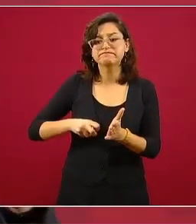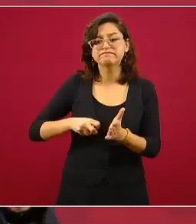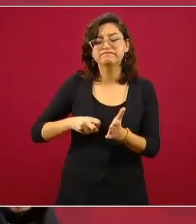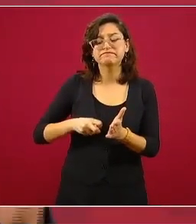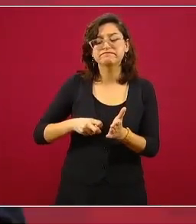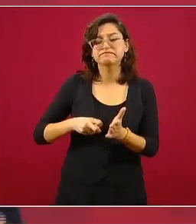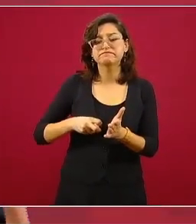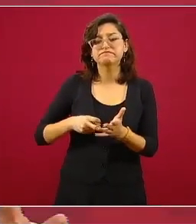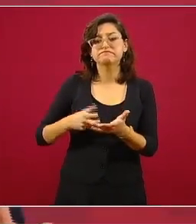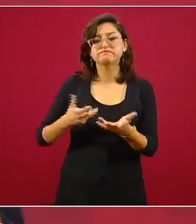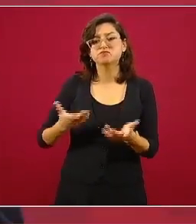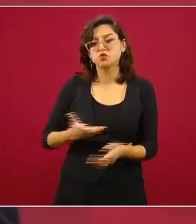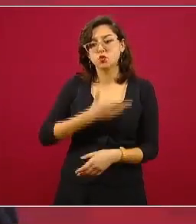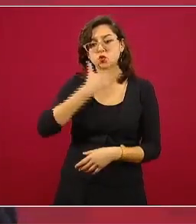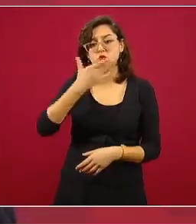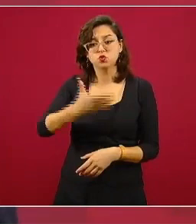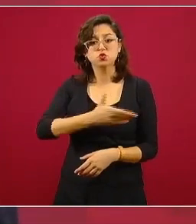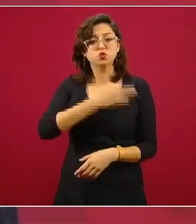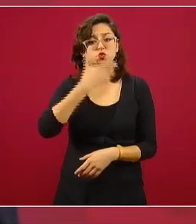un hábito